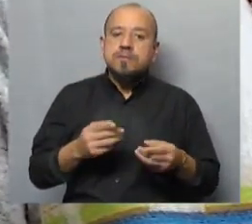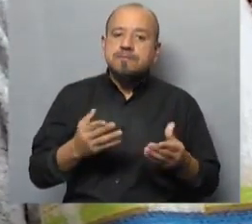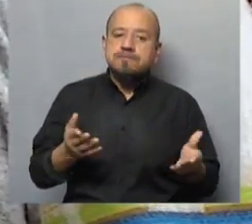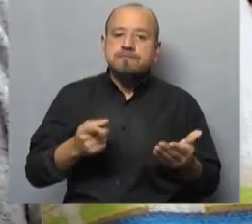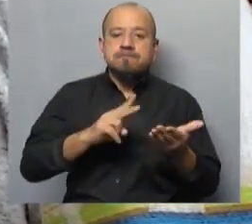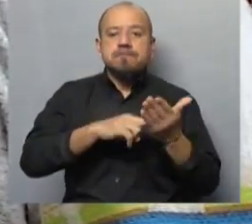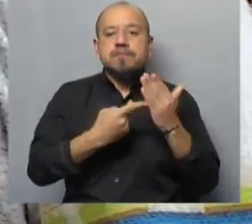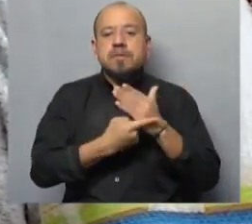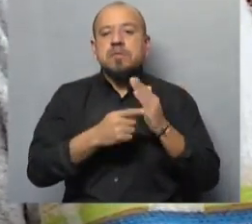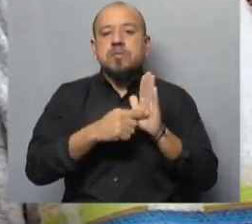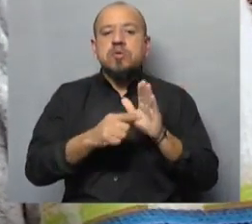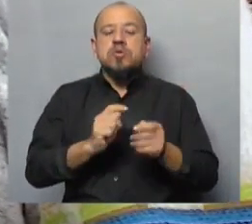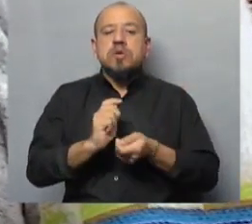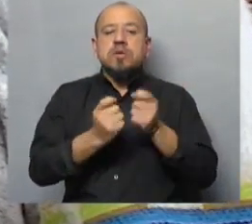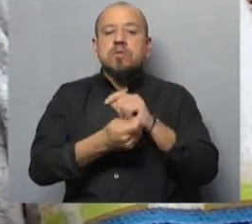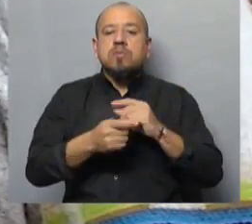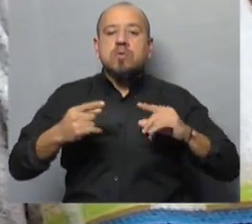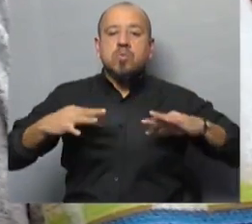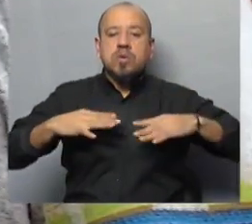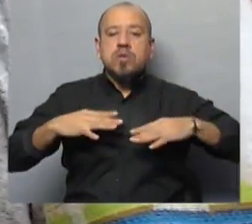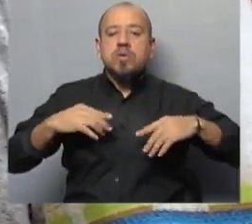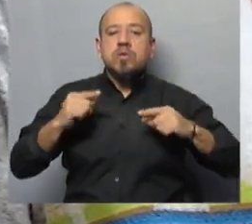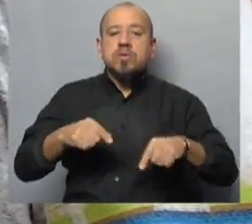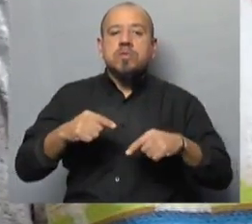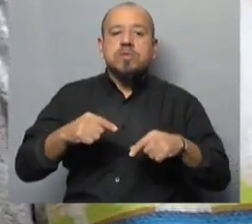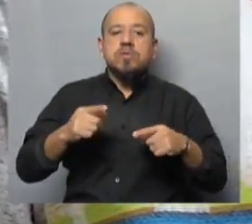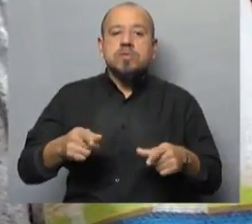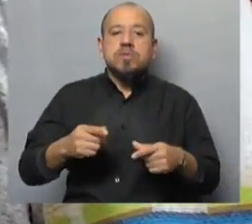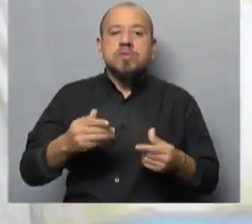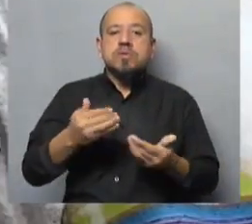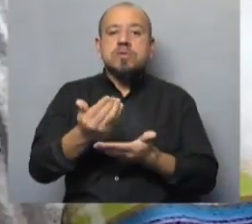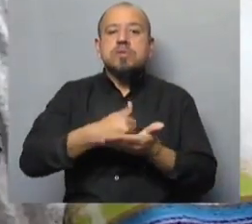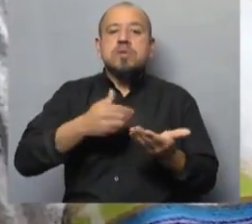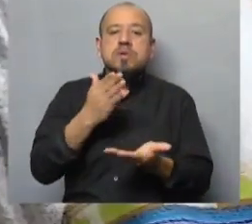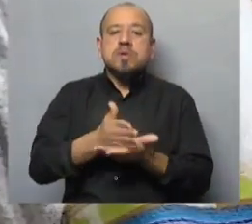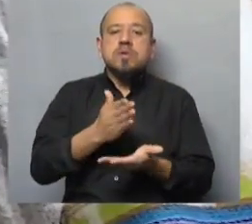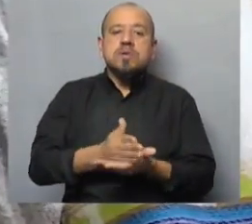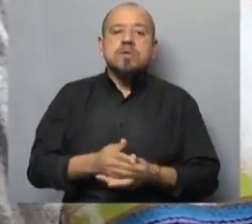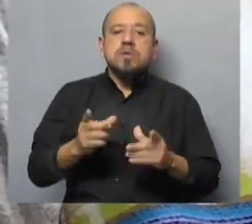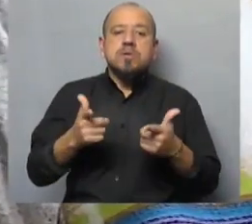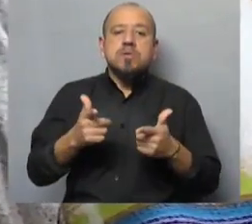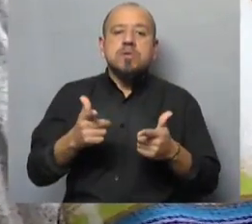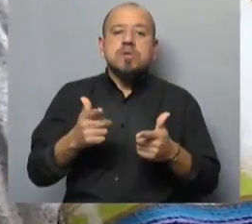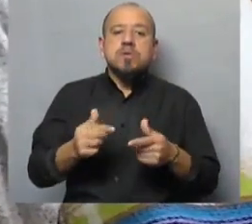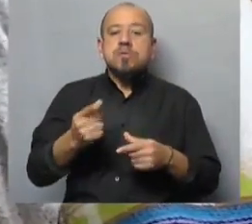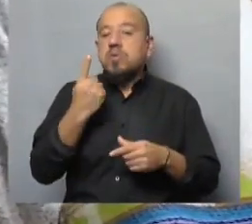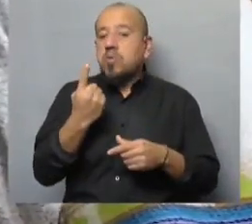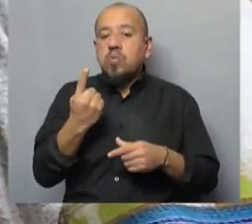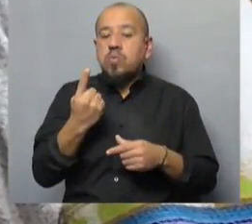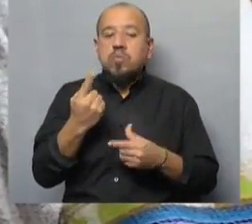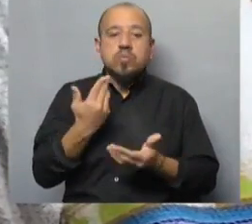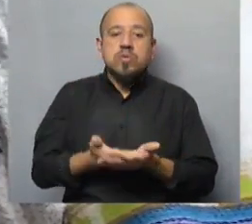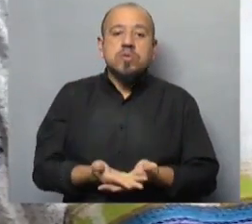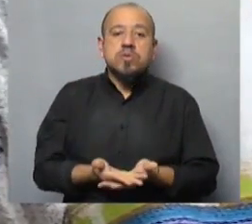proyecto de reforma jubilatoria que recorta derechos no existe un solo planteo que